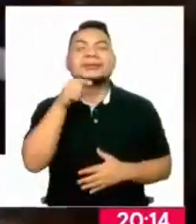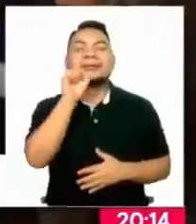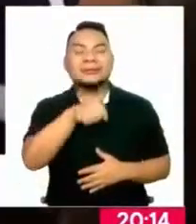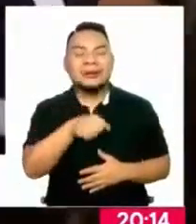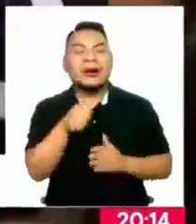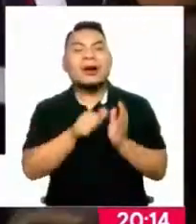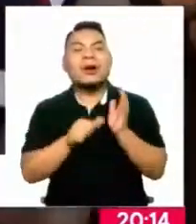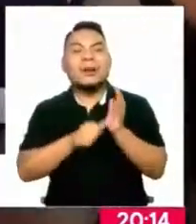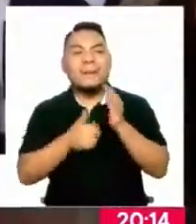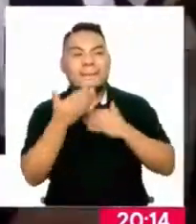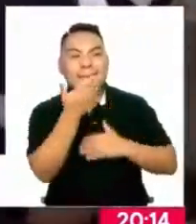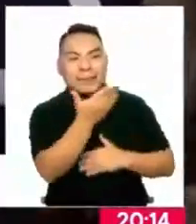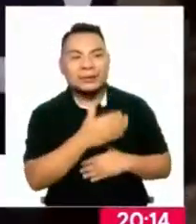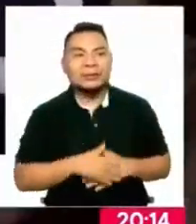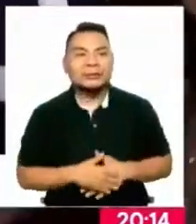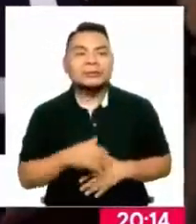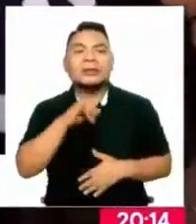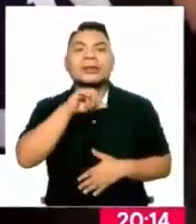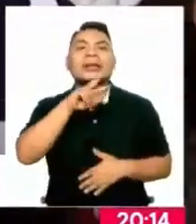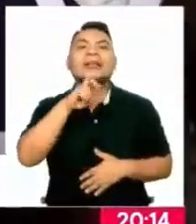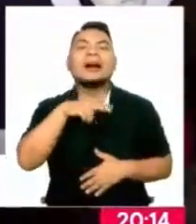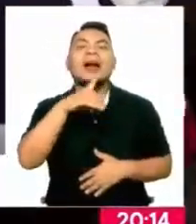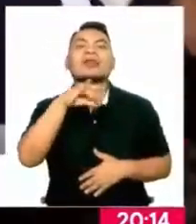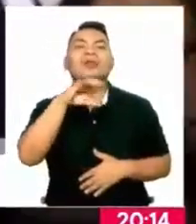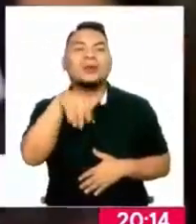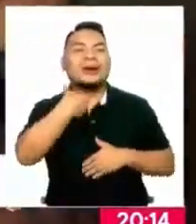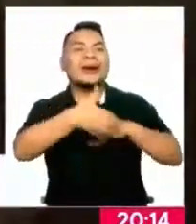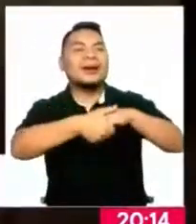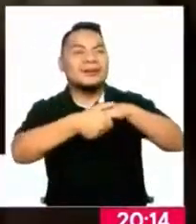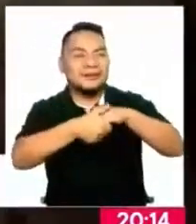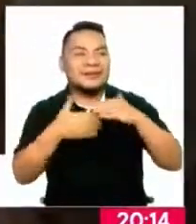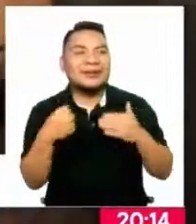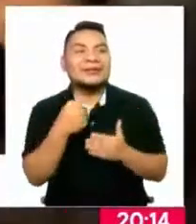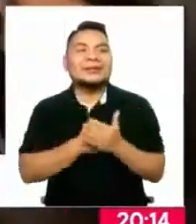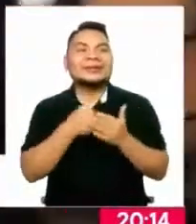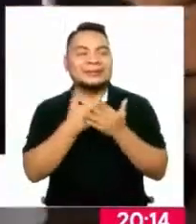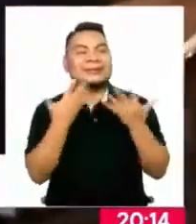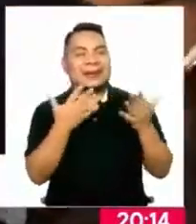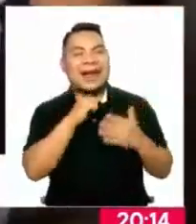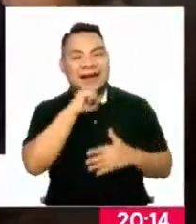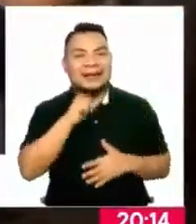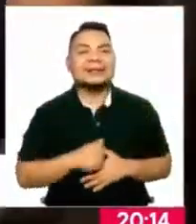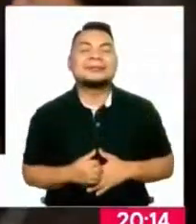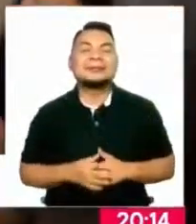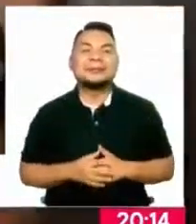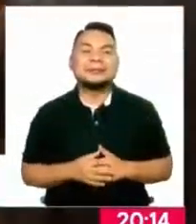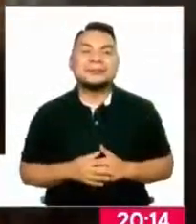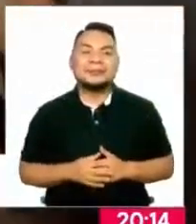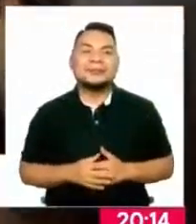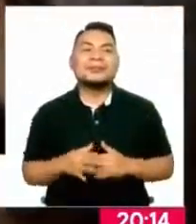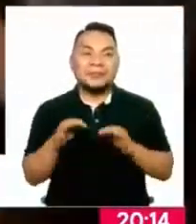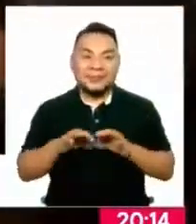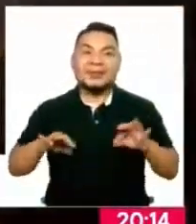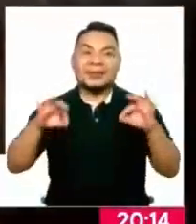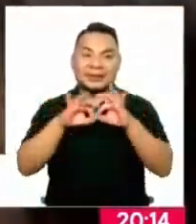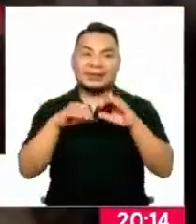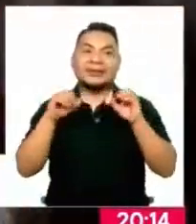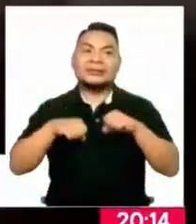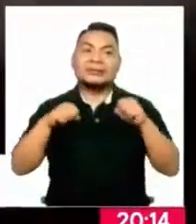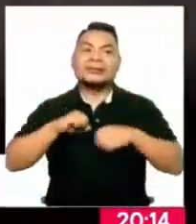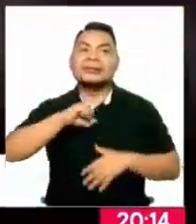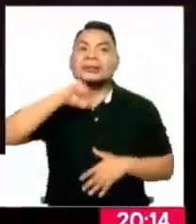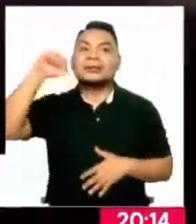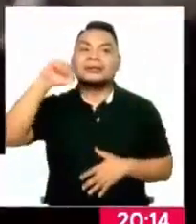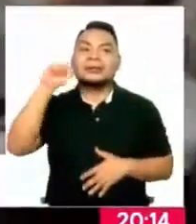al hermano Iván Duque. Va la apuesta ahora, muchas gracias. Un triunfo importante. Sí,